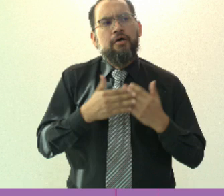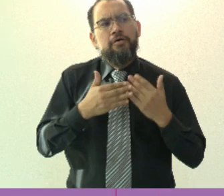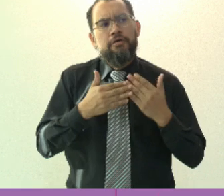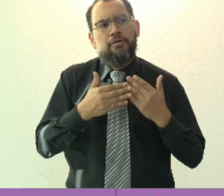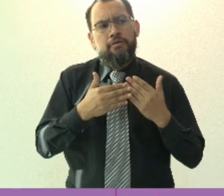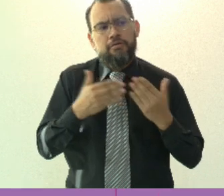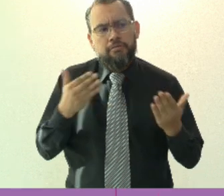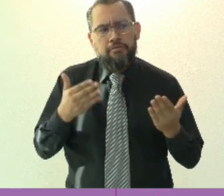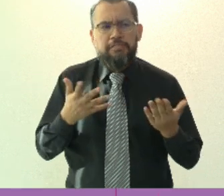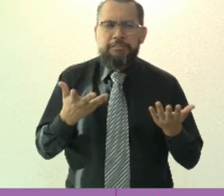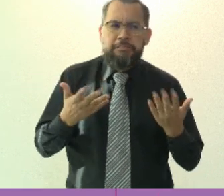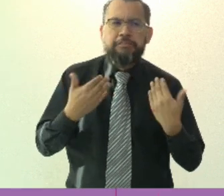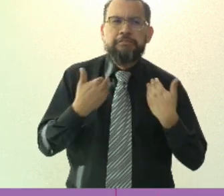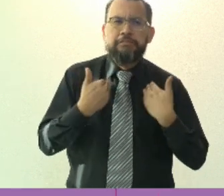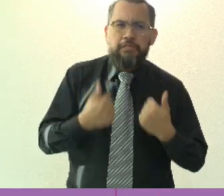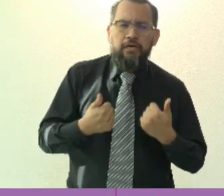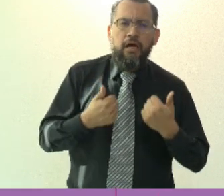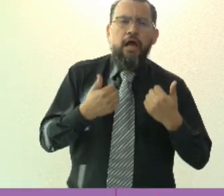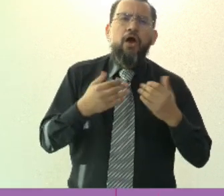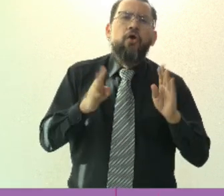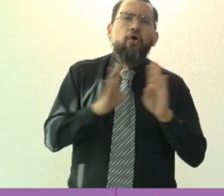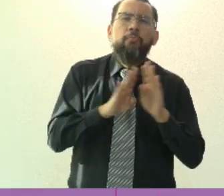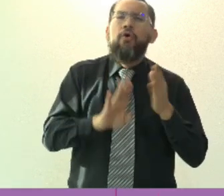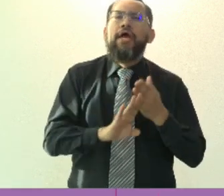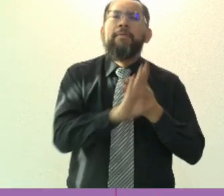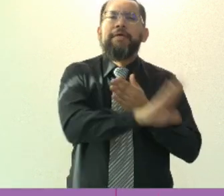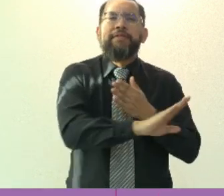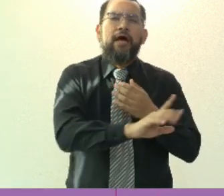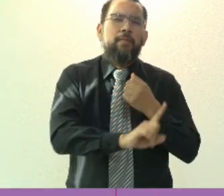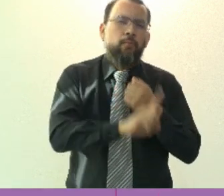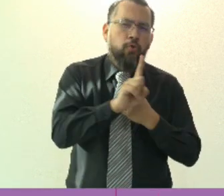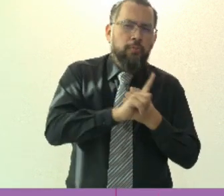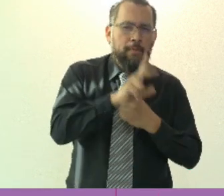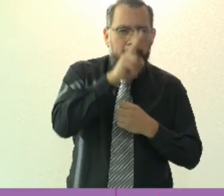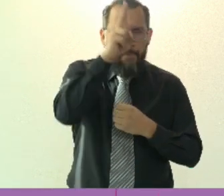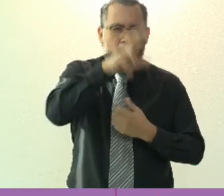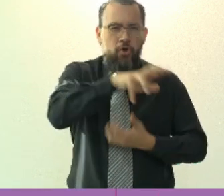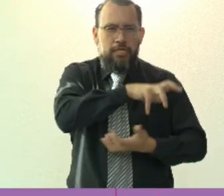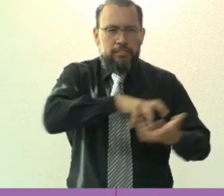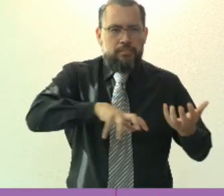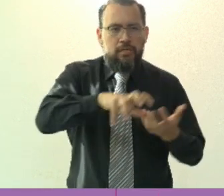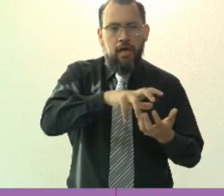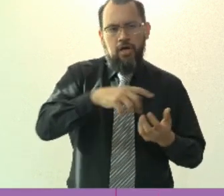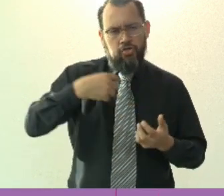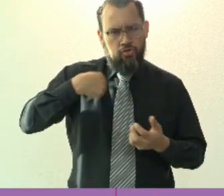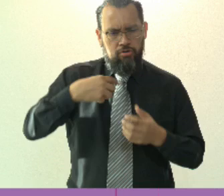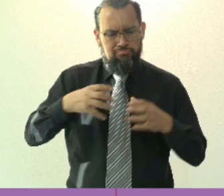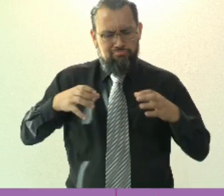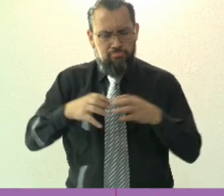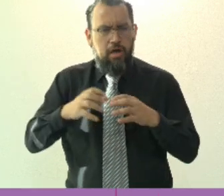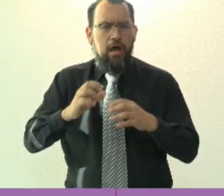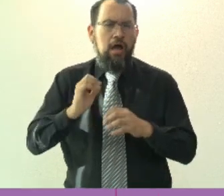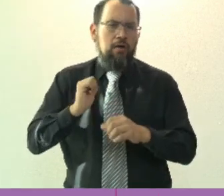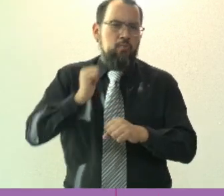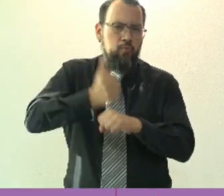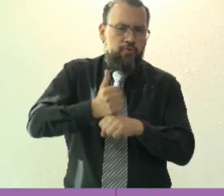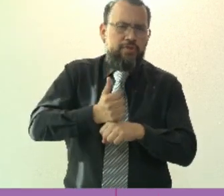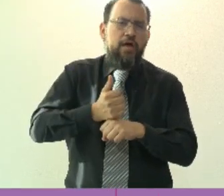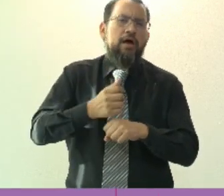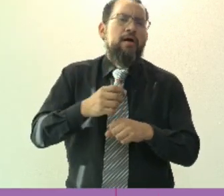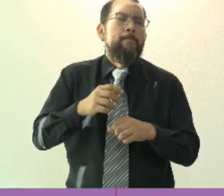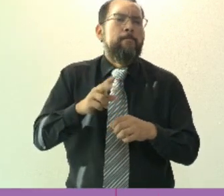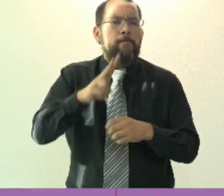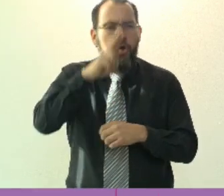de empezar a prevenir el tema de la violencia. Me tocó fundar el Observatorio de Violencia Social y de Género del Estado de